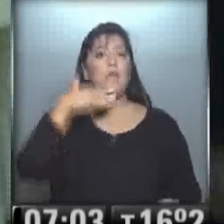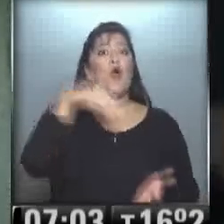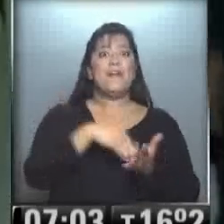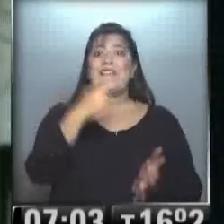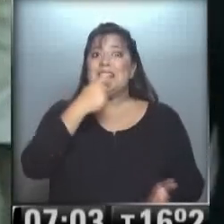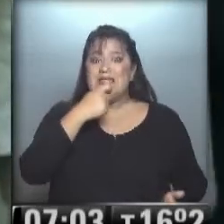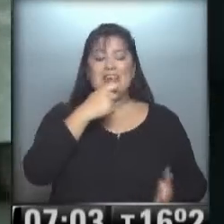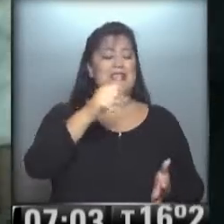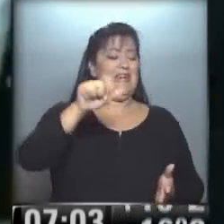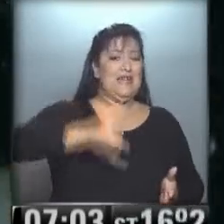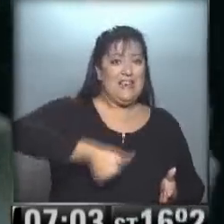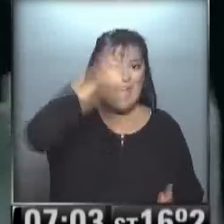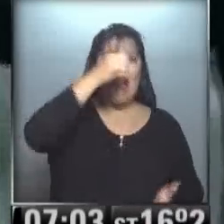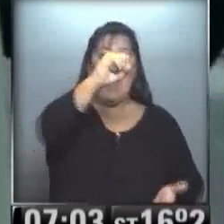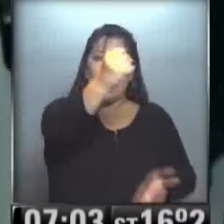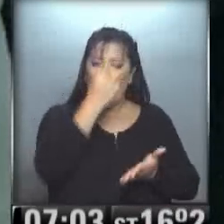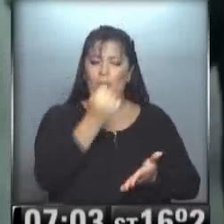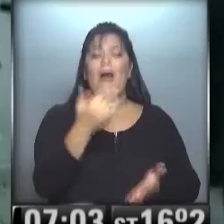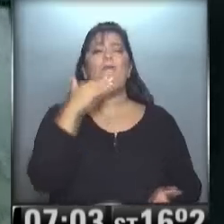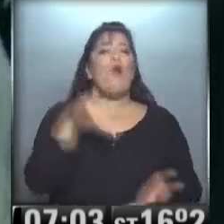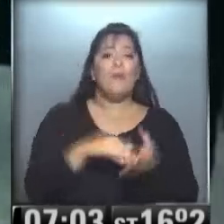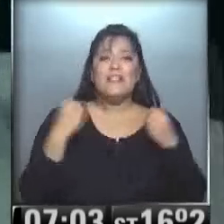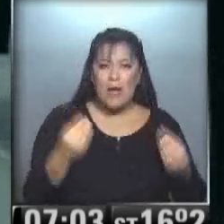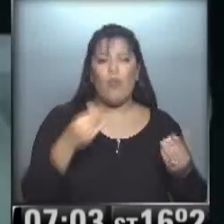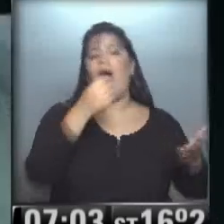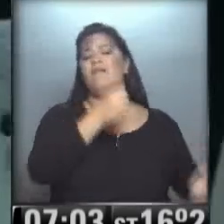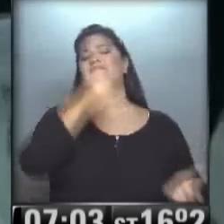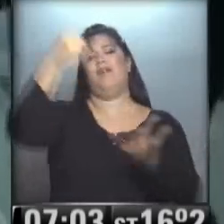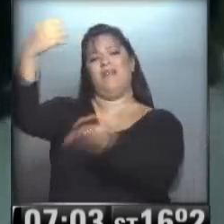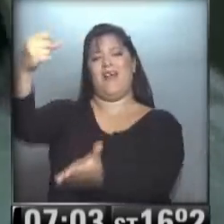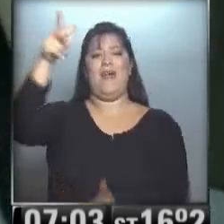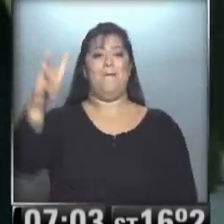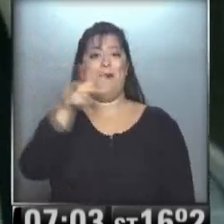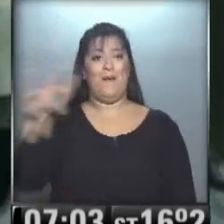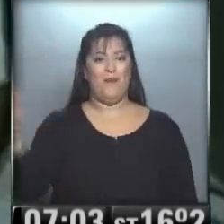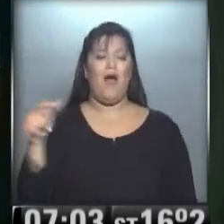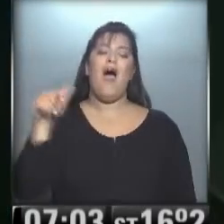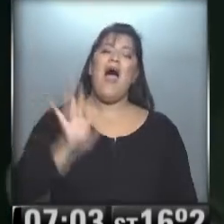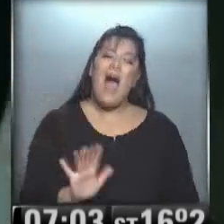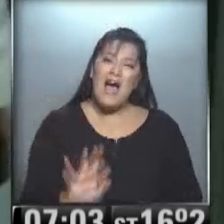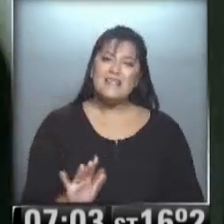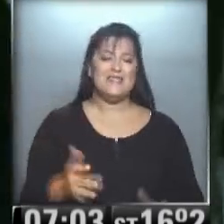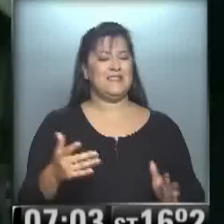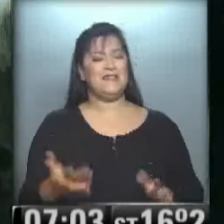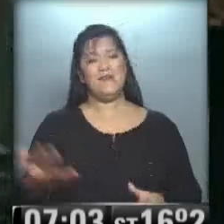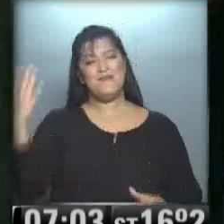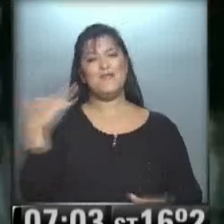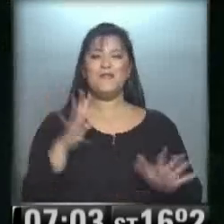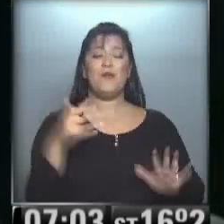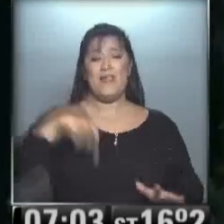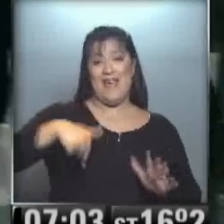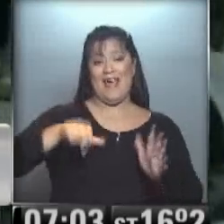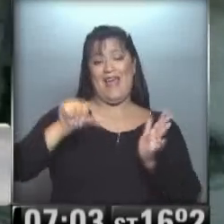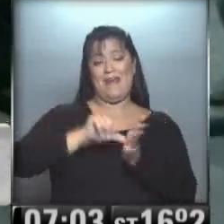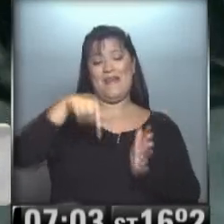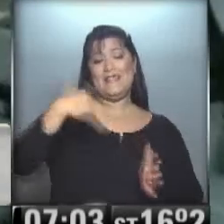Copa Libertadores de América, la promesa era ofrendársela. Así lo hicieron hoy, allá por las 5:30 de la mañana de nuestro